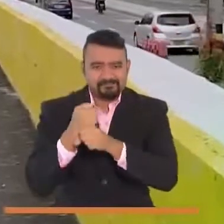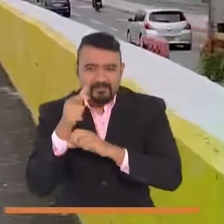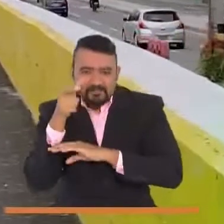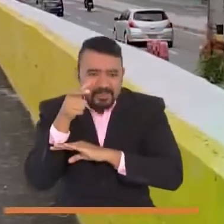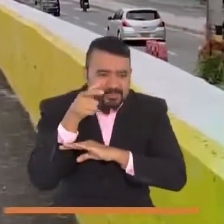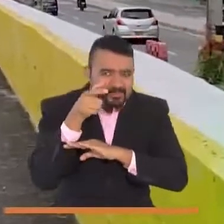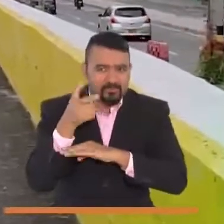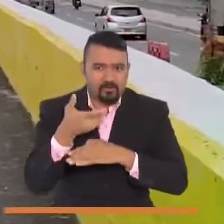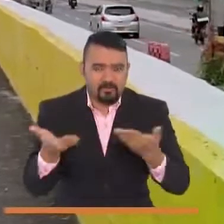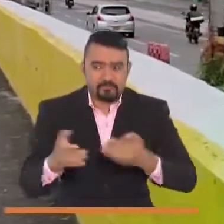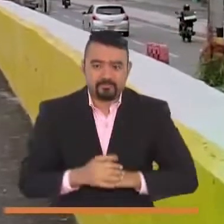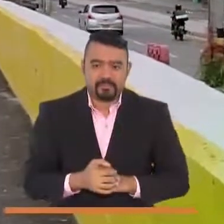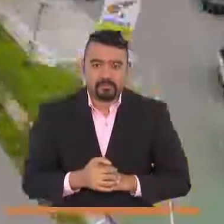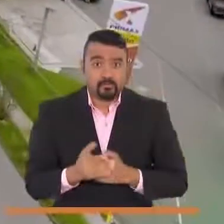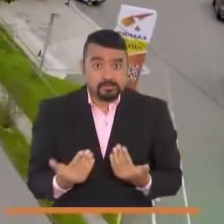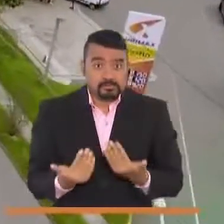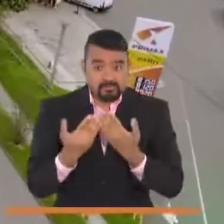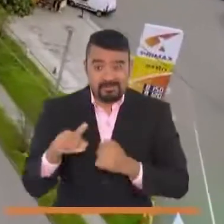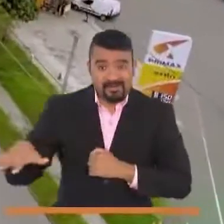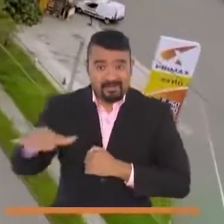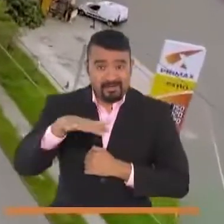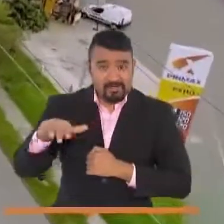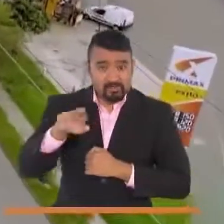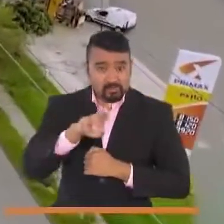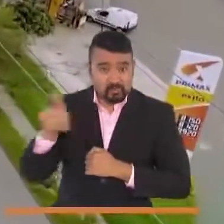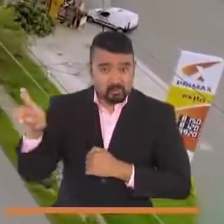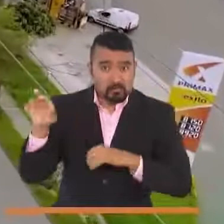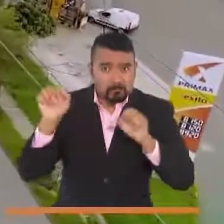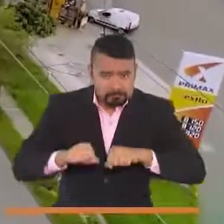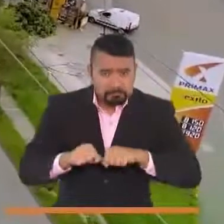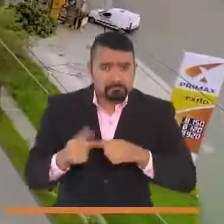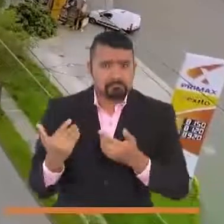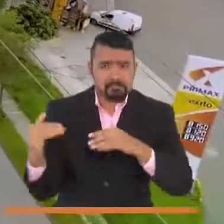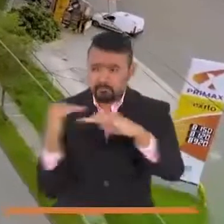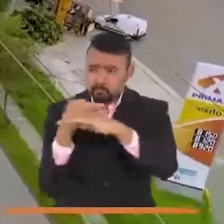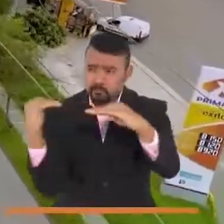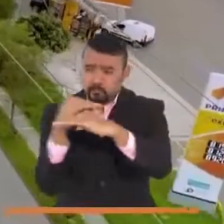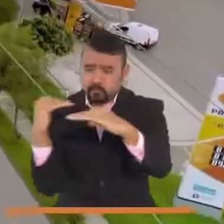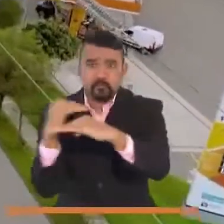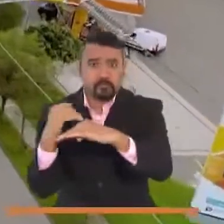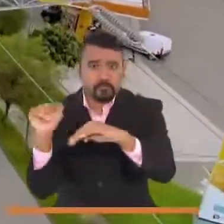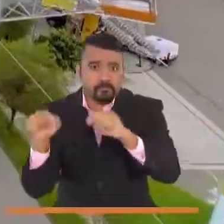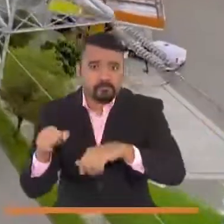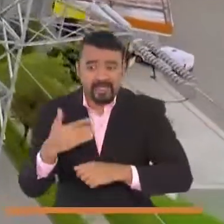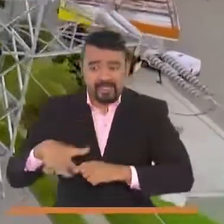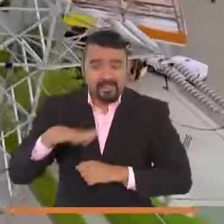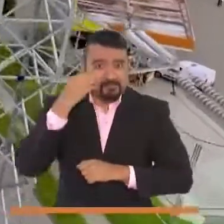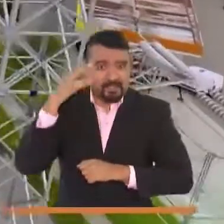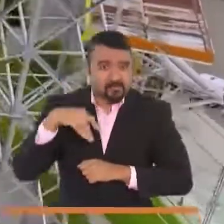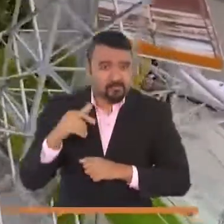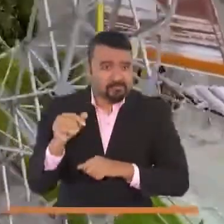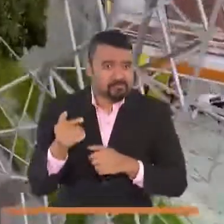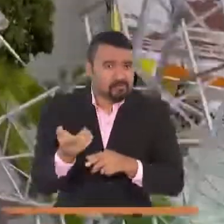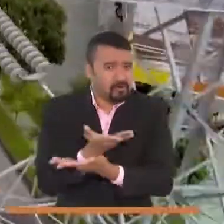que va a ayudar a la movilidad del sur, también va a ayudar también al municipio de Envigado principalmente, pero tenemos que seguir